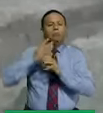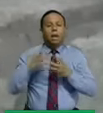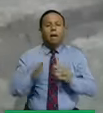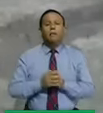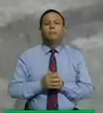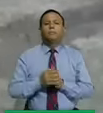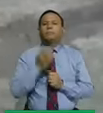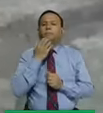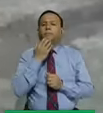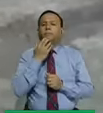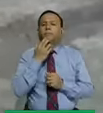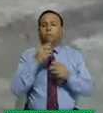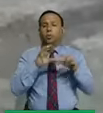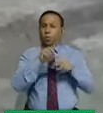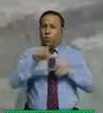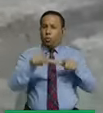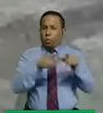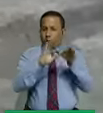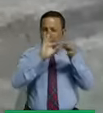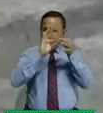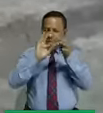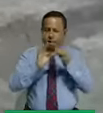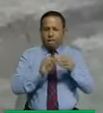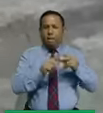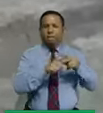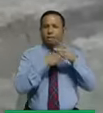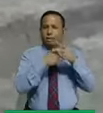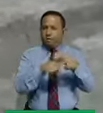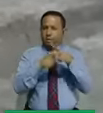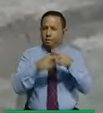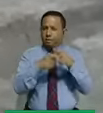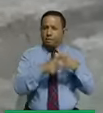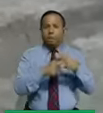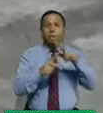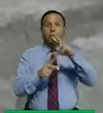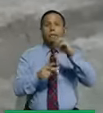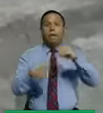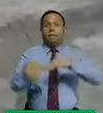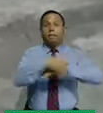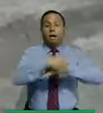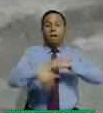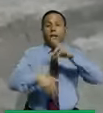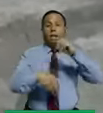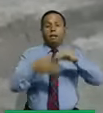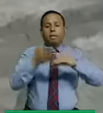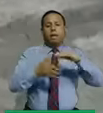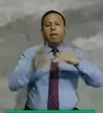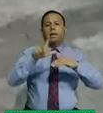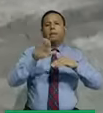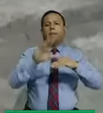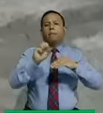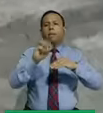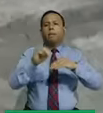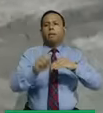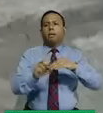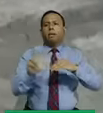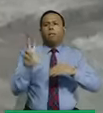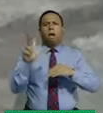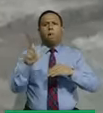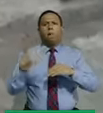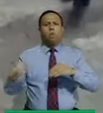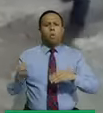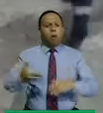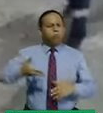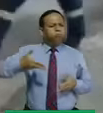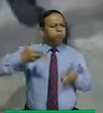Estaban afuera de un taller mecánico en la 30 entre Maldonado y Letamendi en el momento en que 3 sujetos fuertemente armados sacaron sus armas de